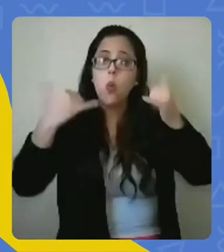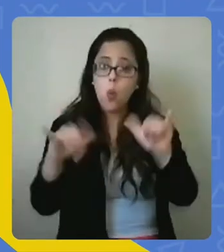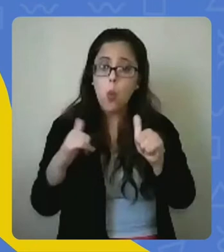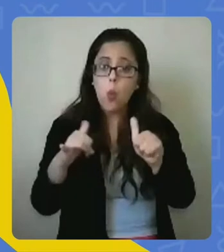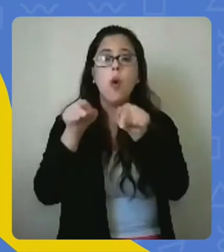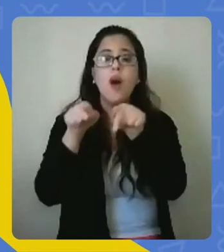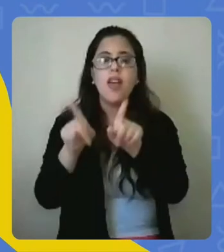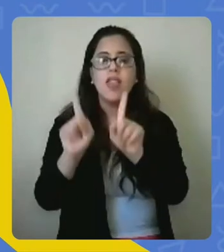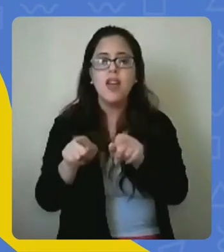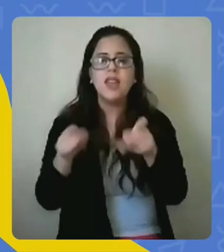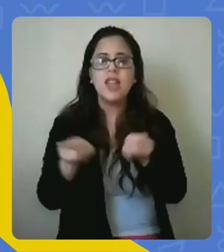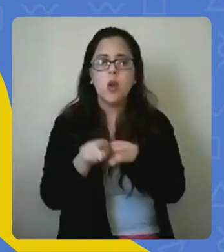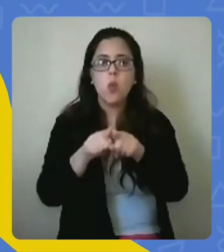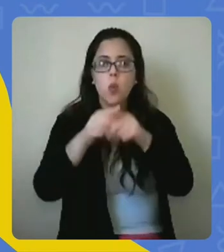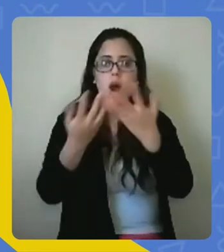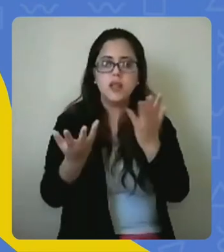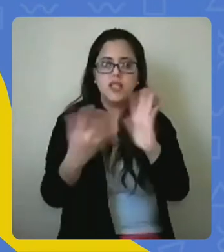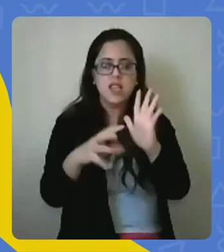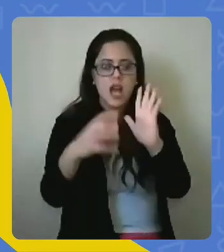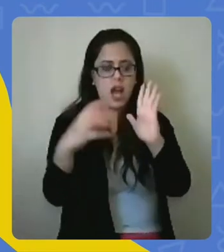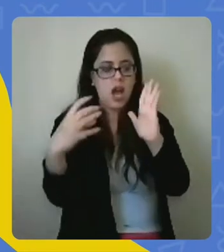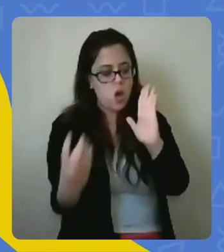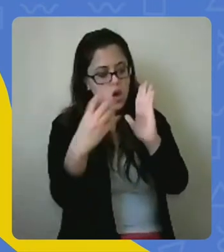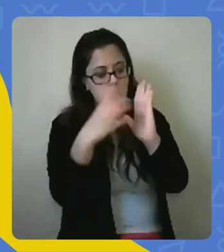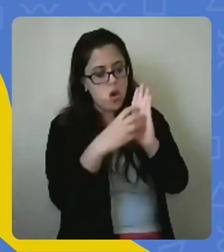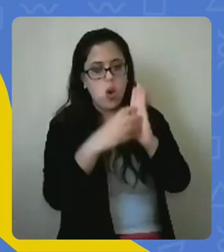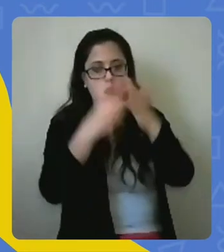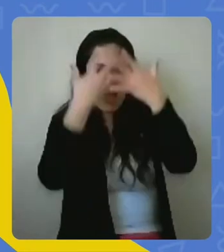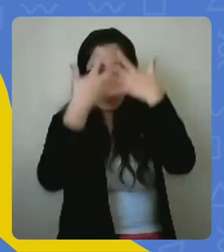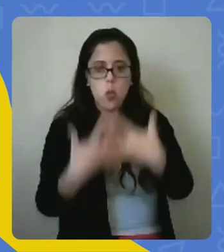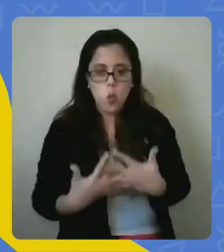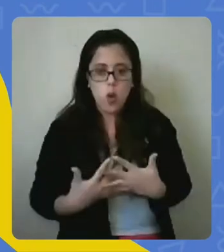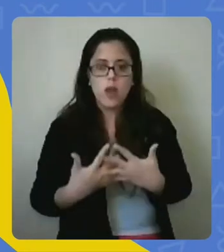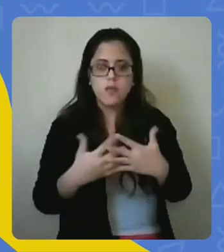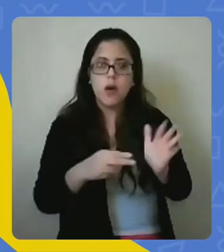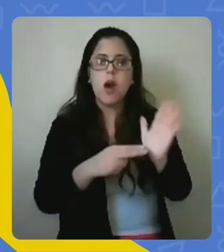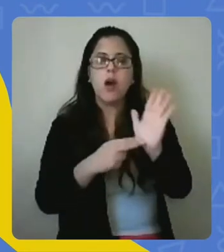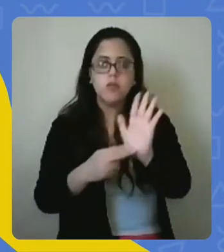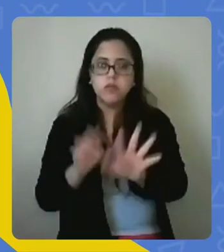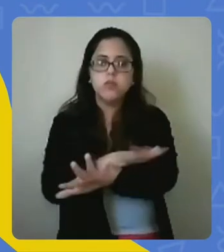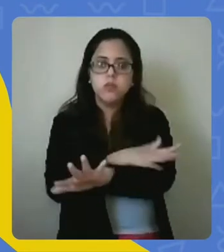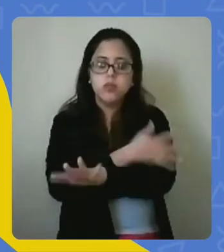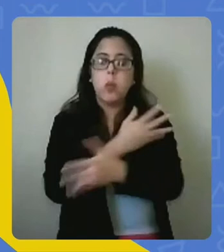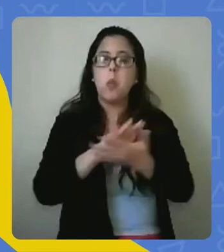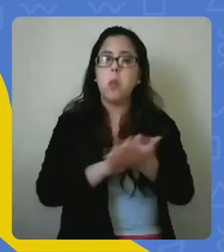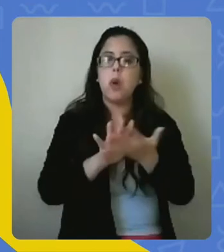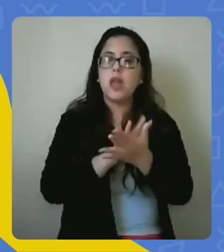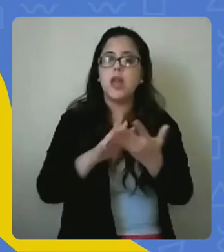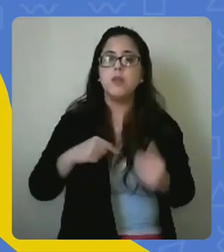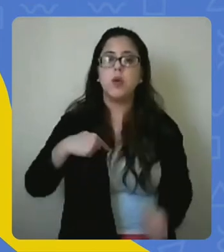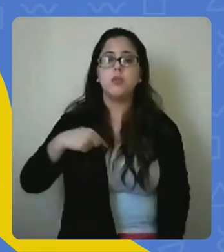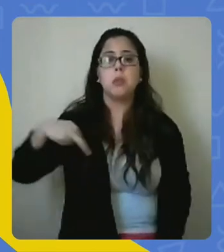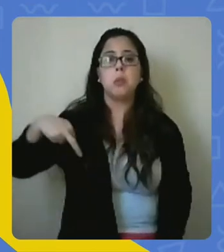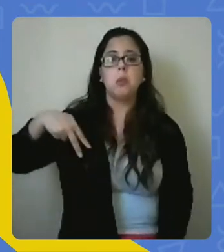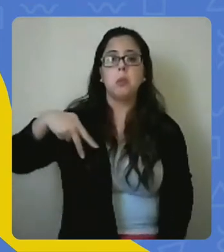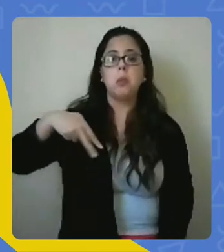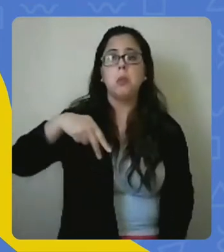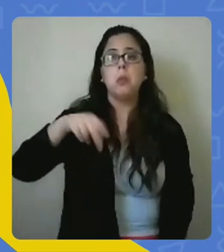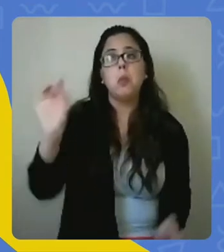cuerpo la emoción que está presentada en la tarjeta. Por ejemplo, podría ser, camina como si te sintieras triste.